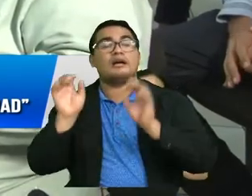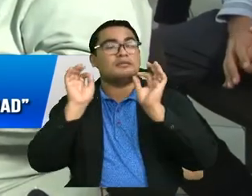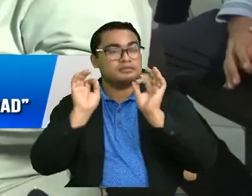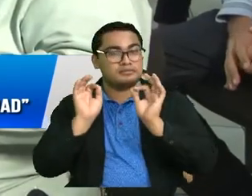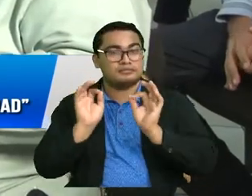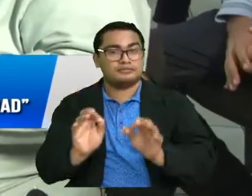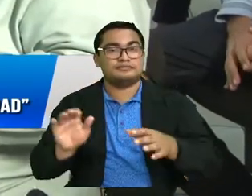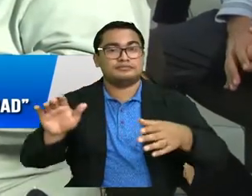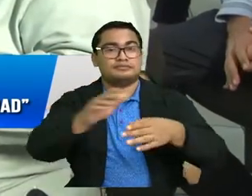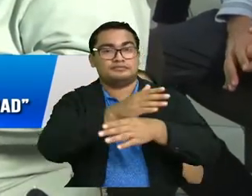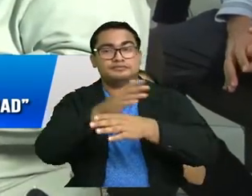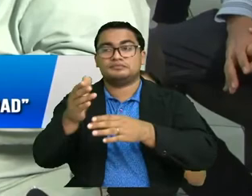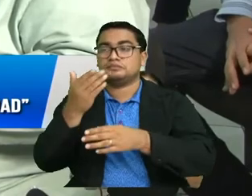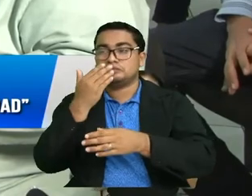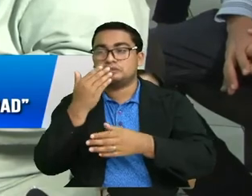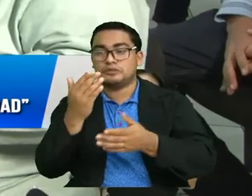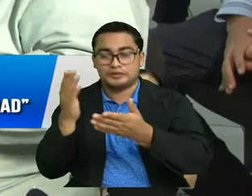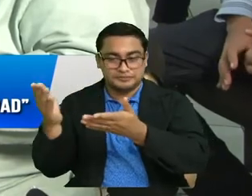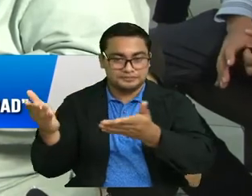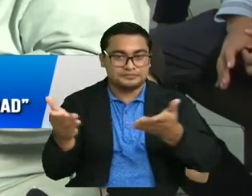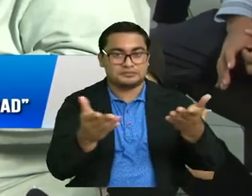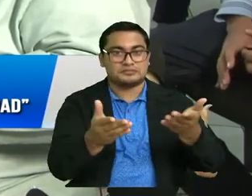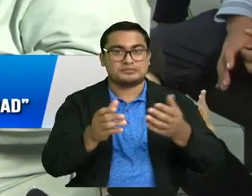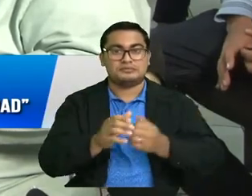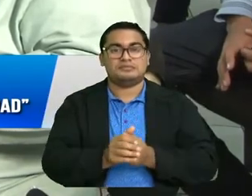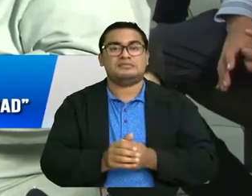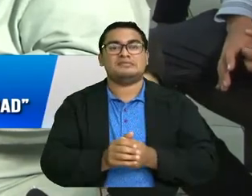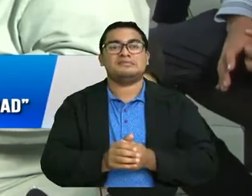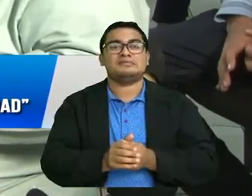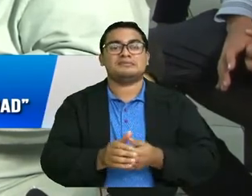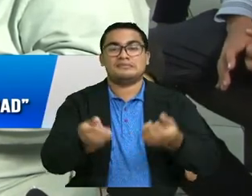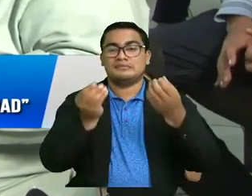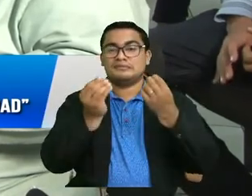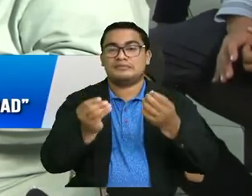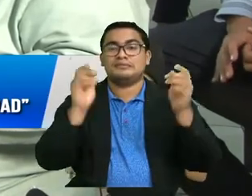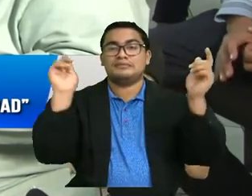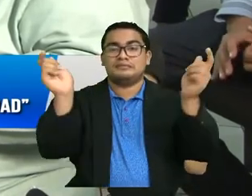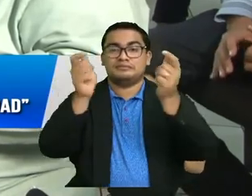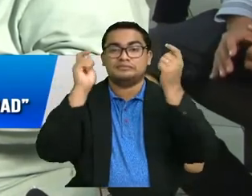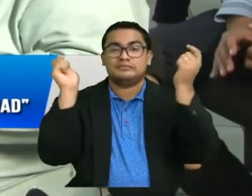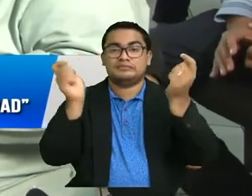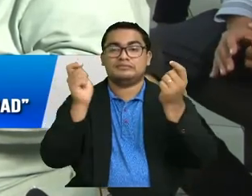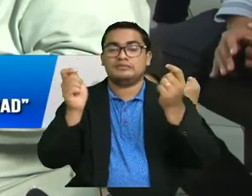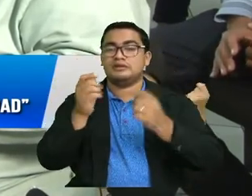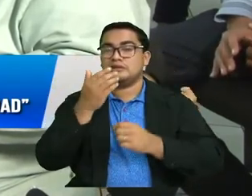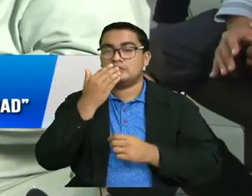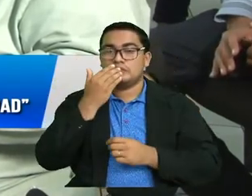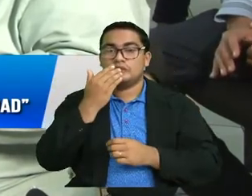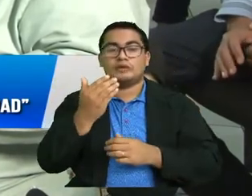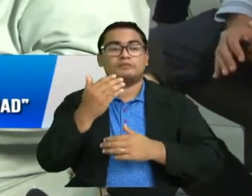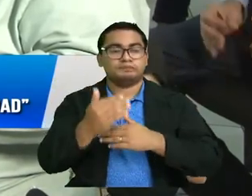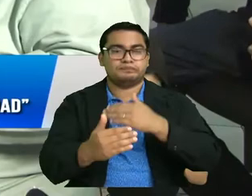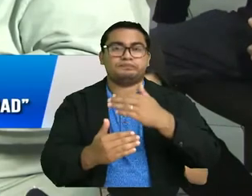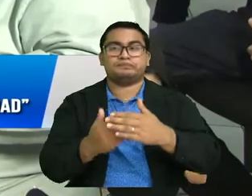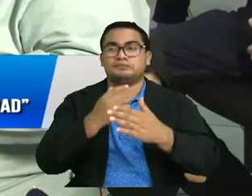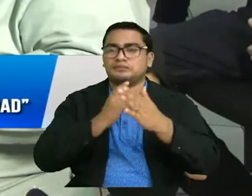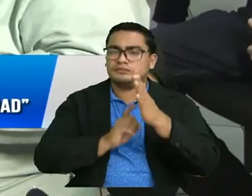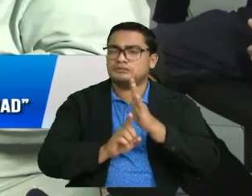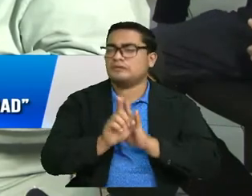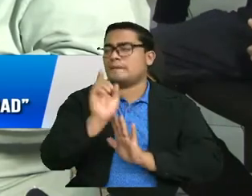establecer esas oportunidades. Mucho que celebrar. Avances